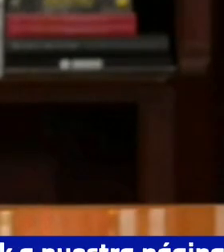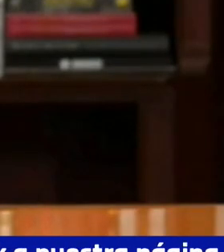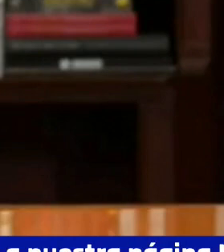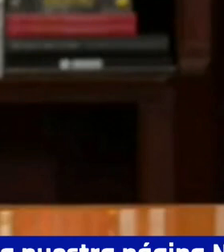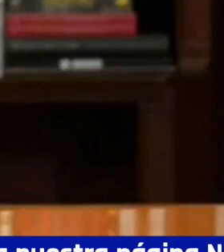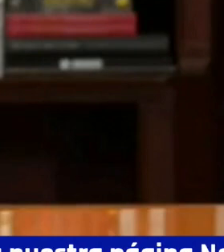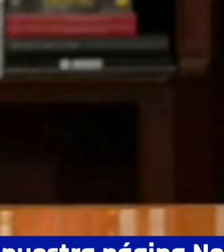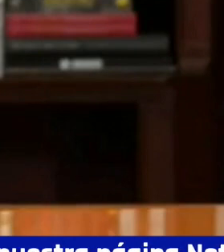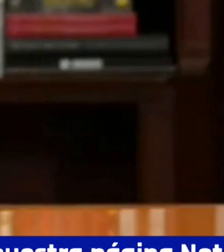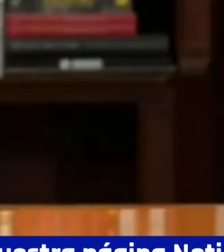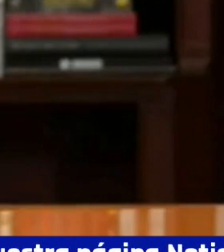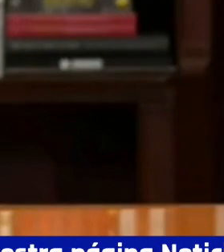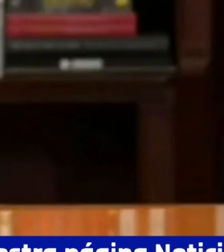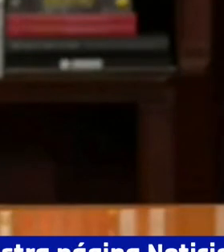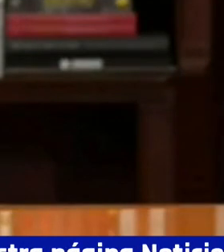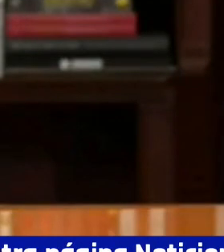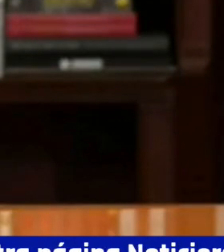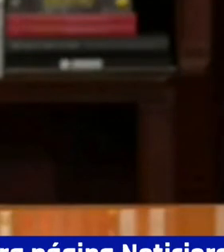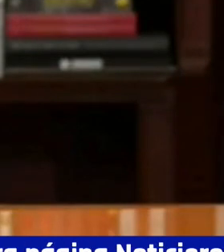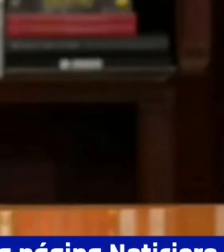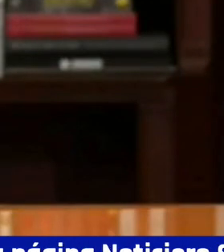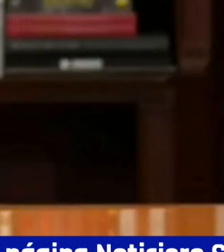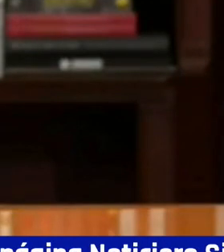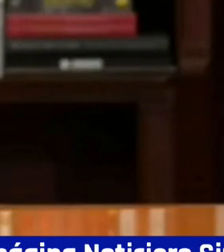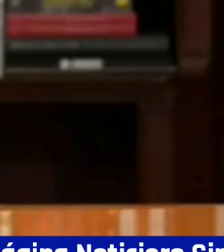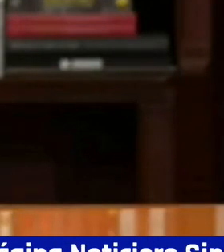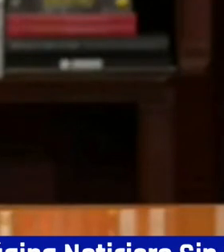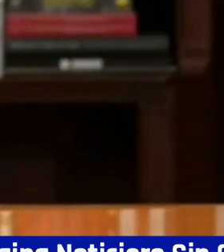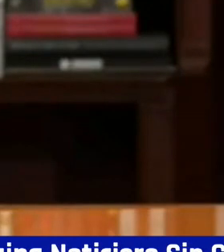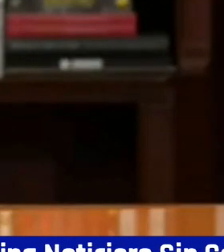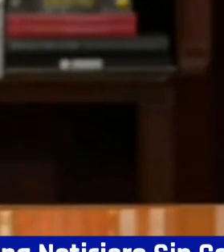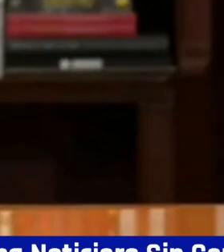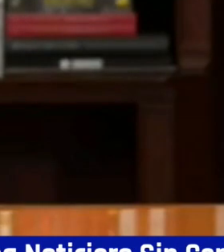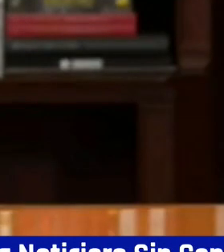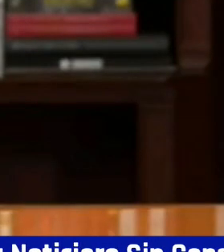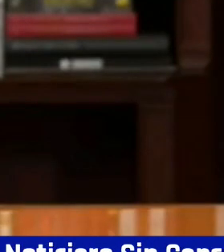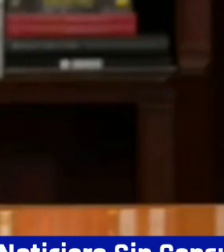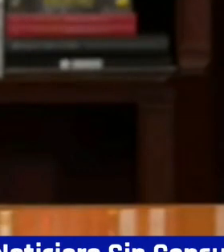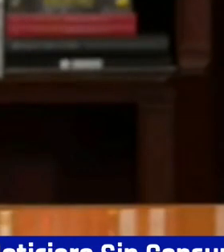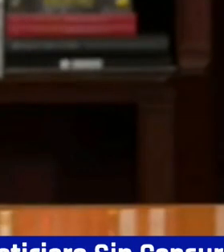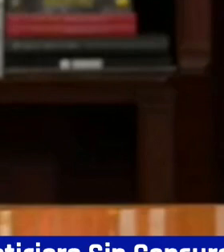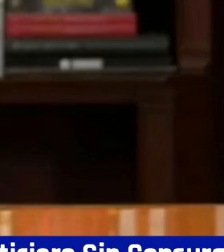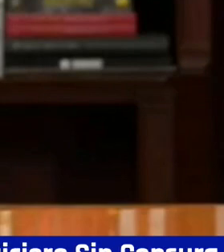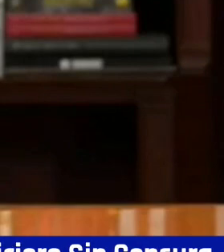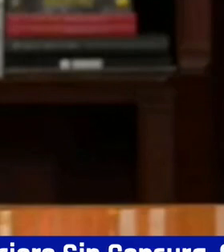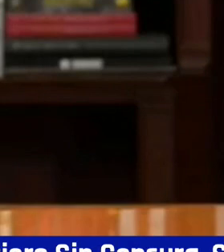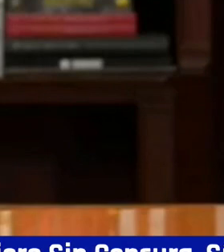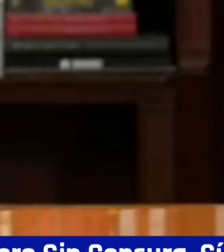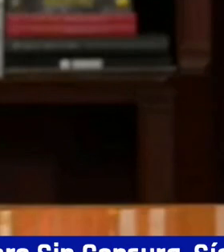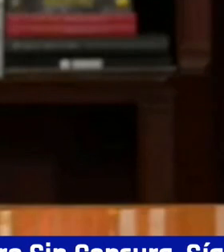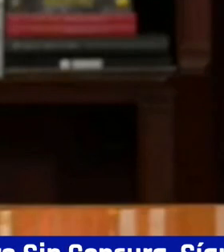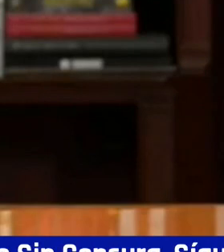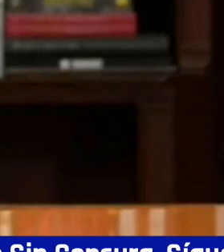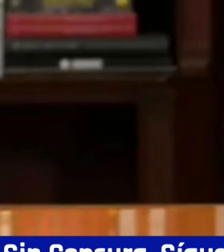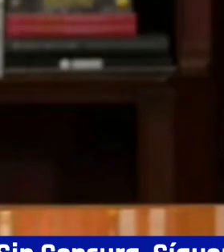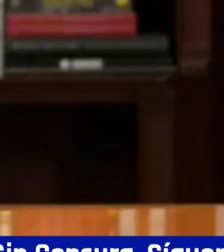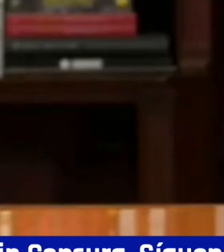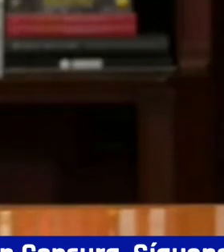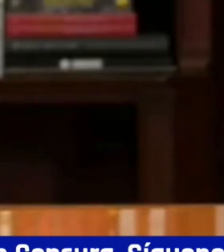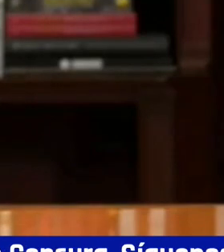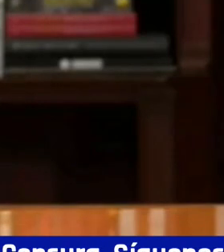país? Tiene que garantizarse la gobernabilidad. Entonces tengo un testamento para